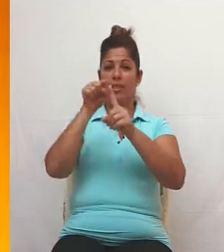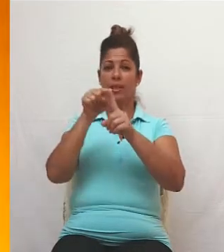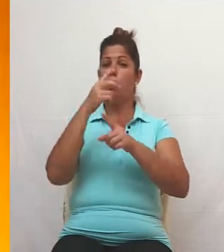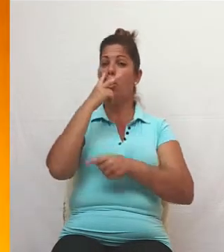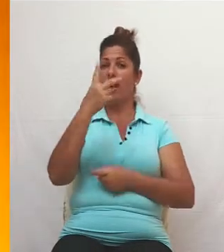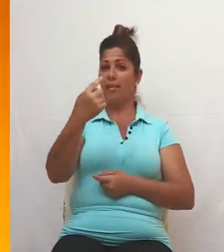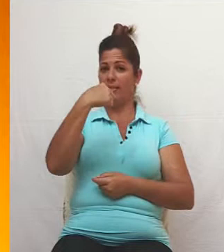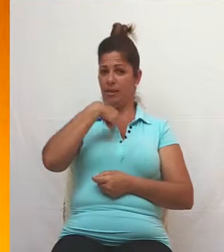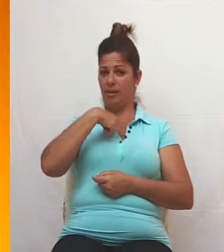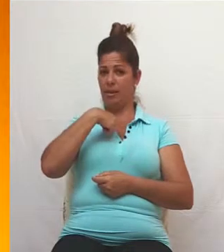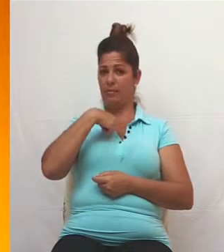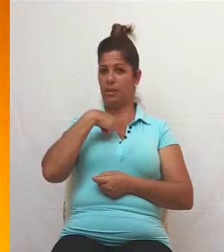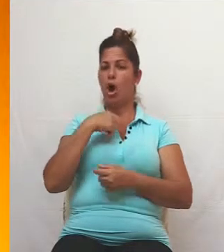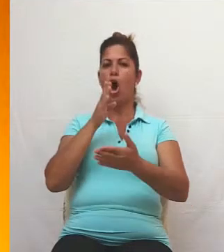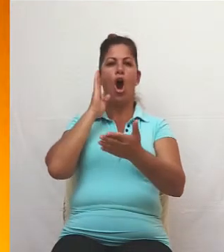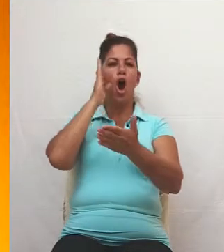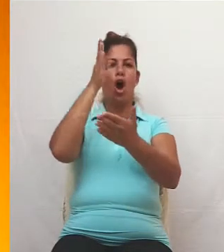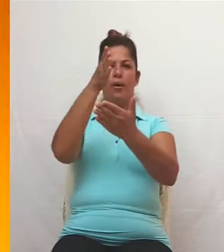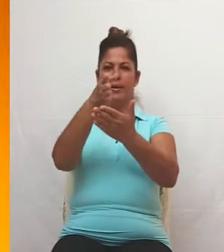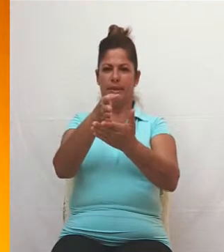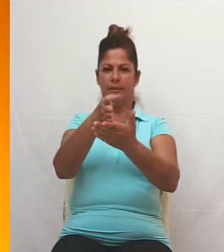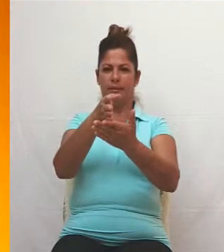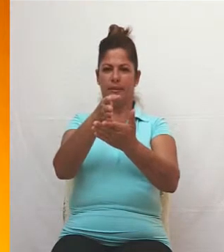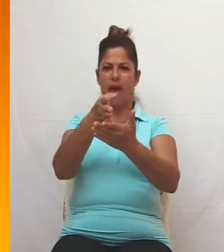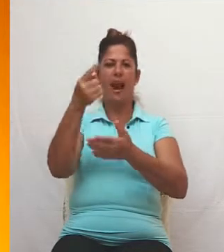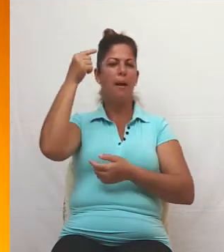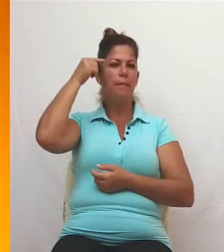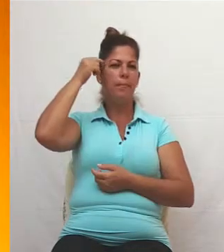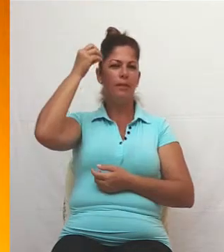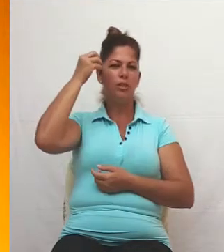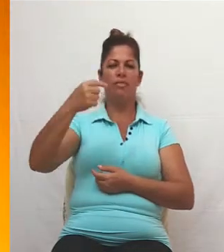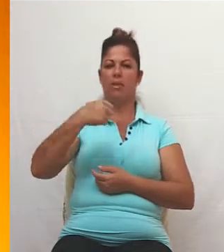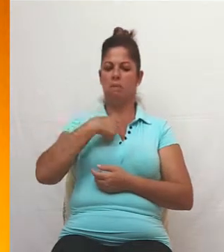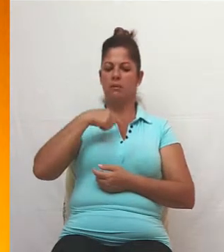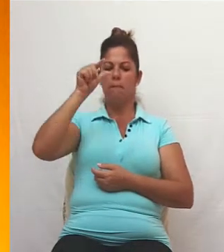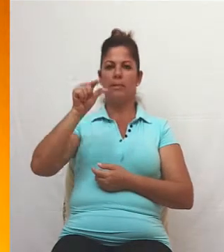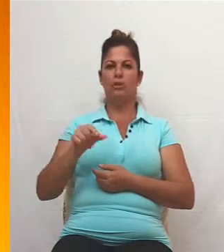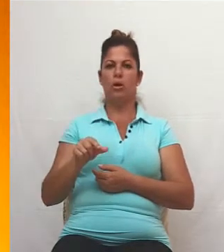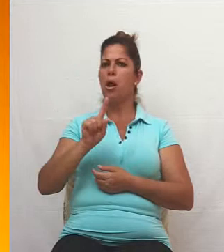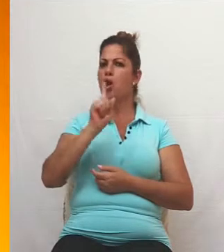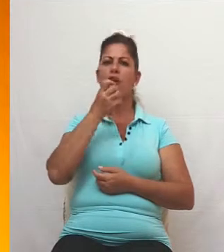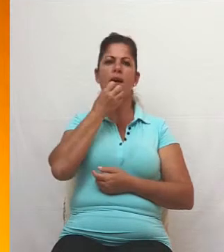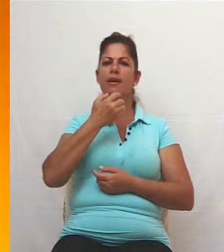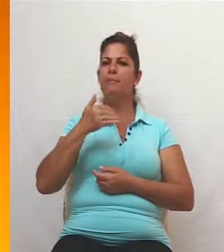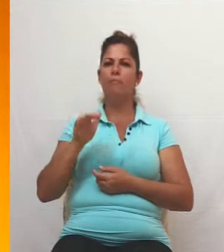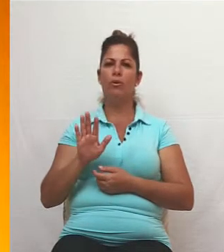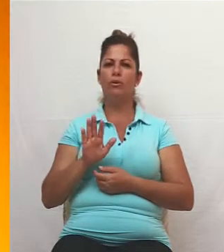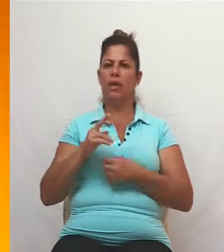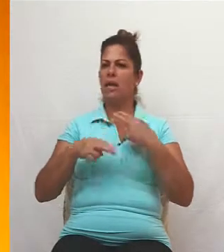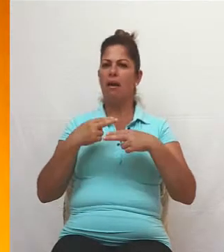el propósito de atenderme ha de ser orientarme a la percepción de mí